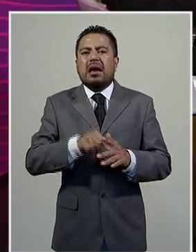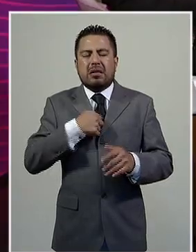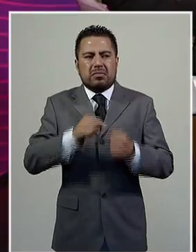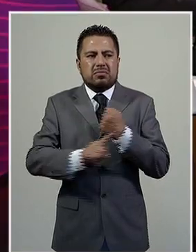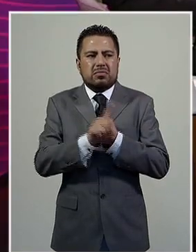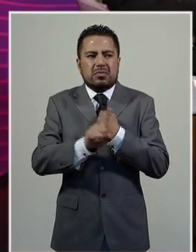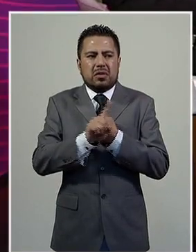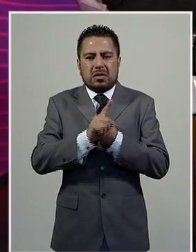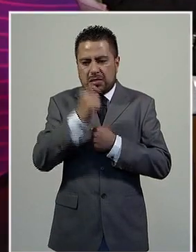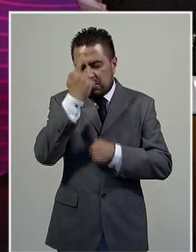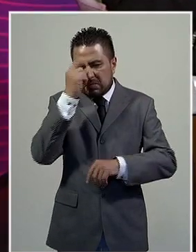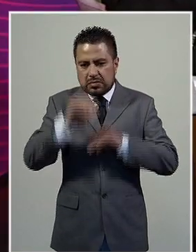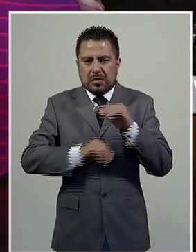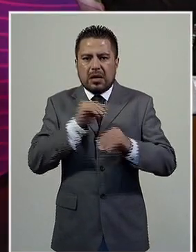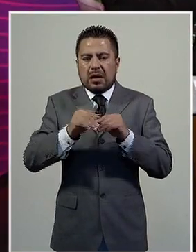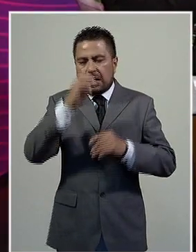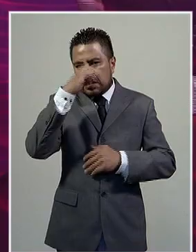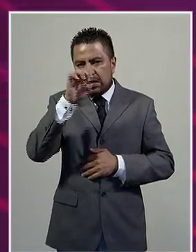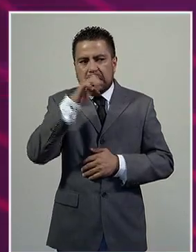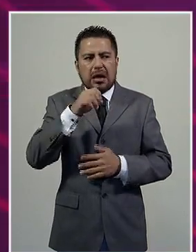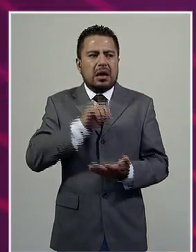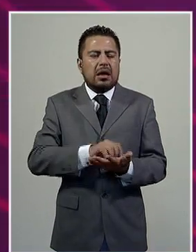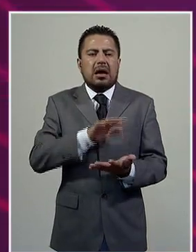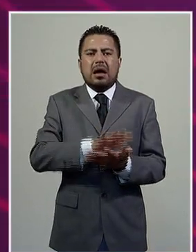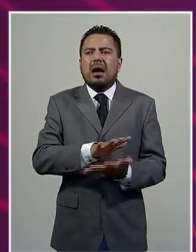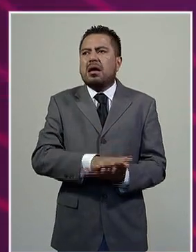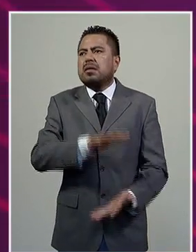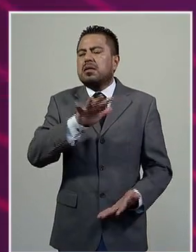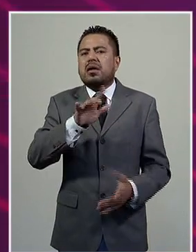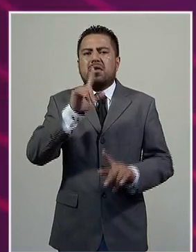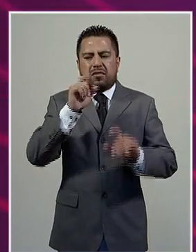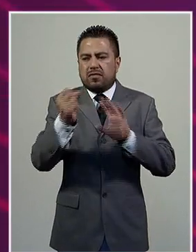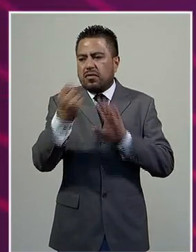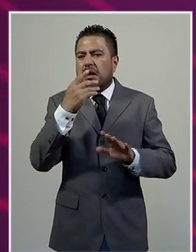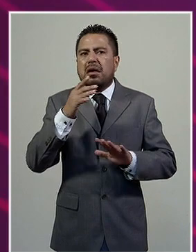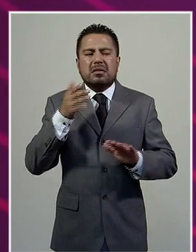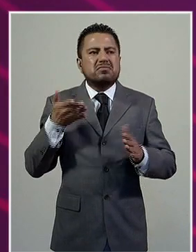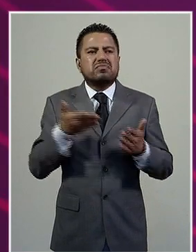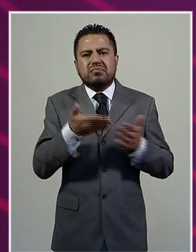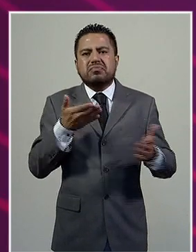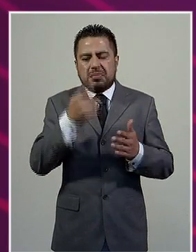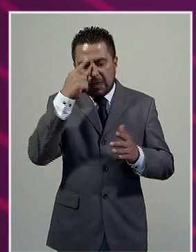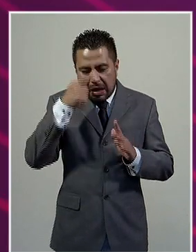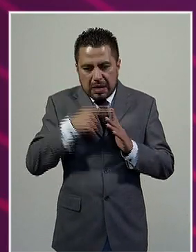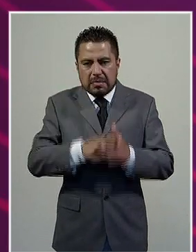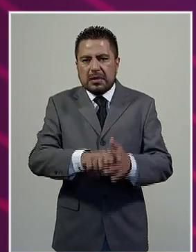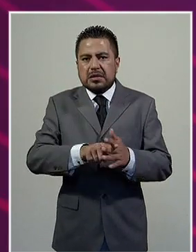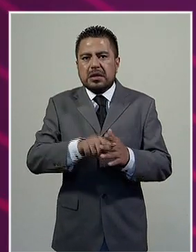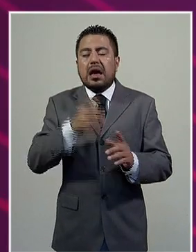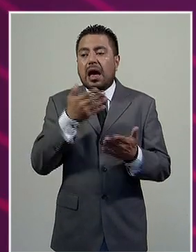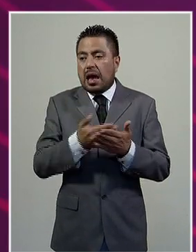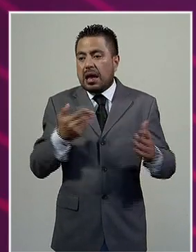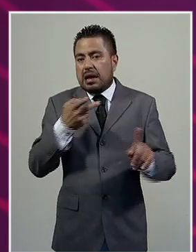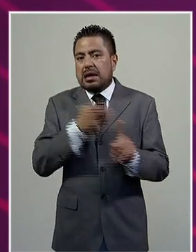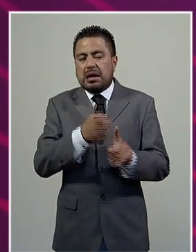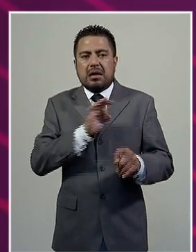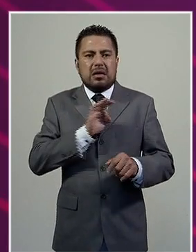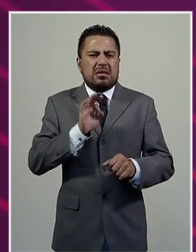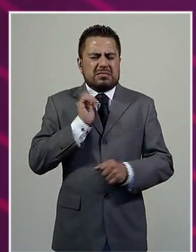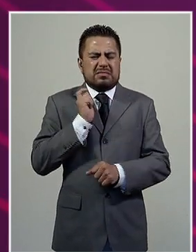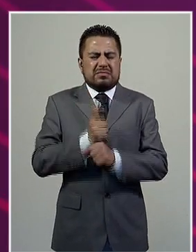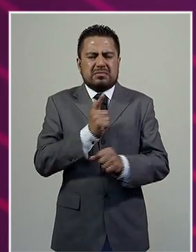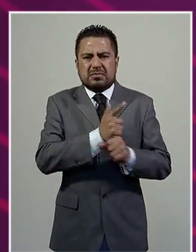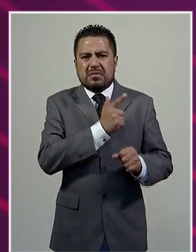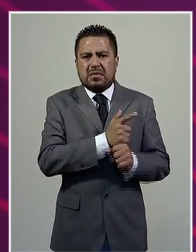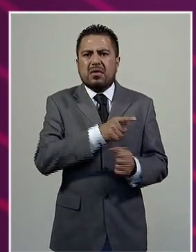diseño experimental porque vimos que había muchísimos anuncios de trabajo que de hecho te piden la fotografía para empezar. Entonces, ya desde ahí empezamos a sospechar que